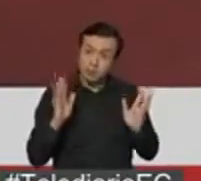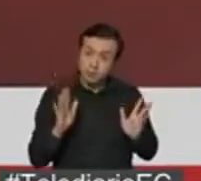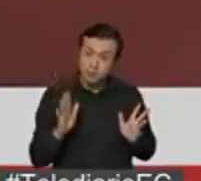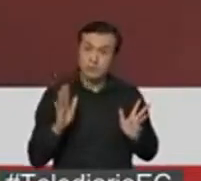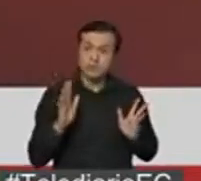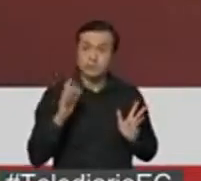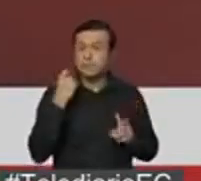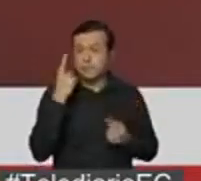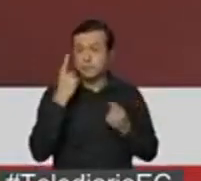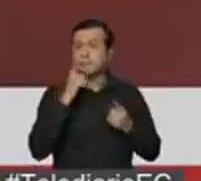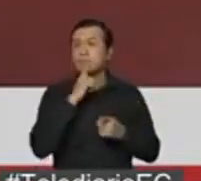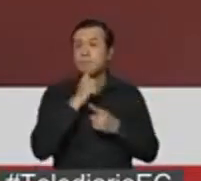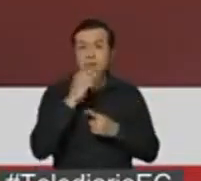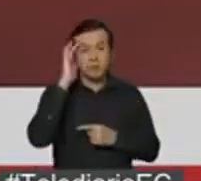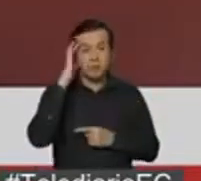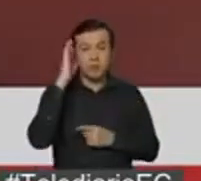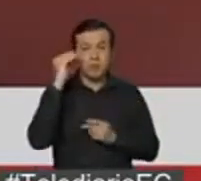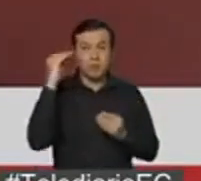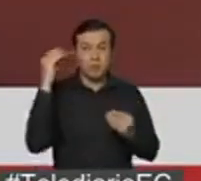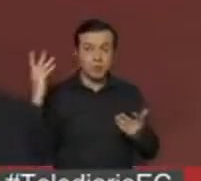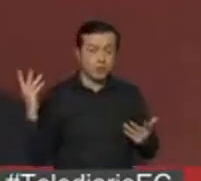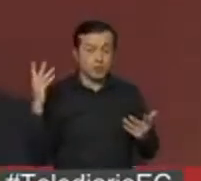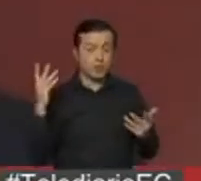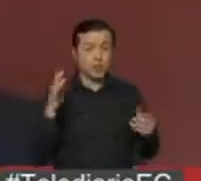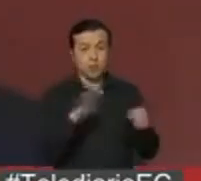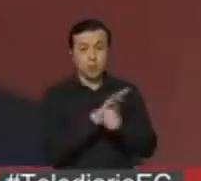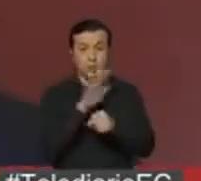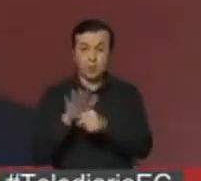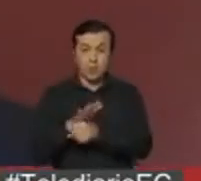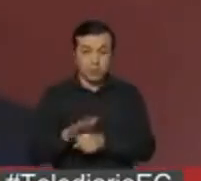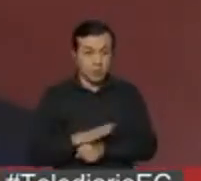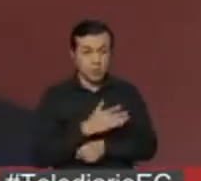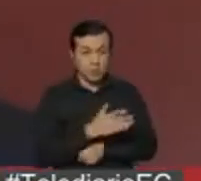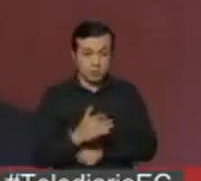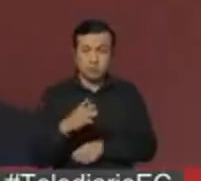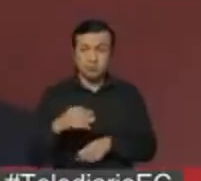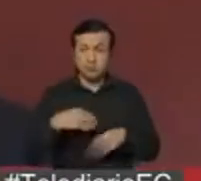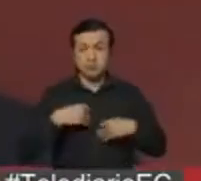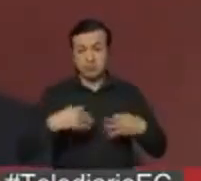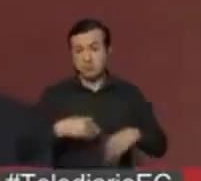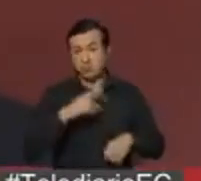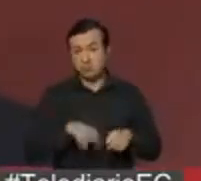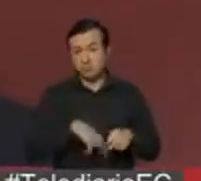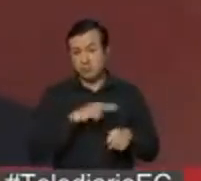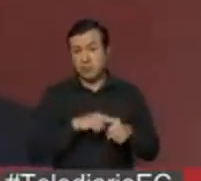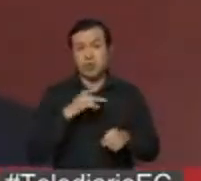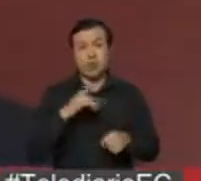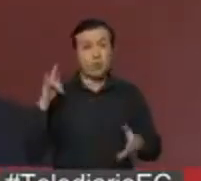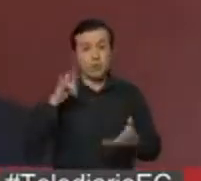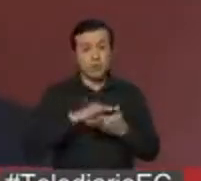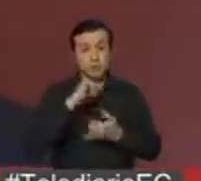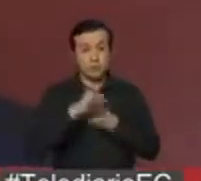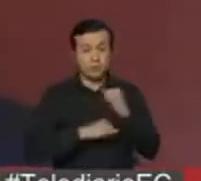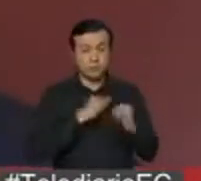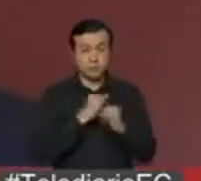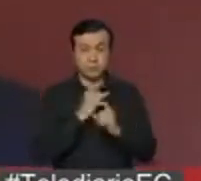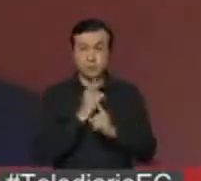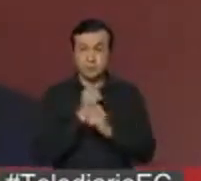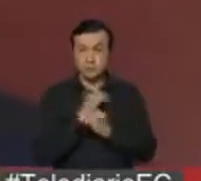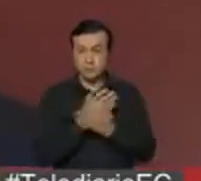nos preocupa sobremanera. Las ocupaciones básicamente han estado aceptables, como le había mencionado, los vuelos internacionales,